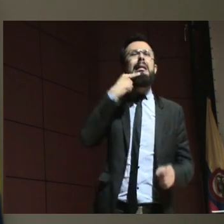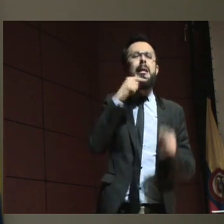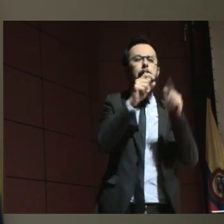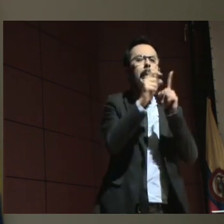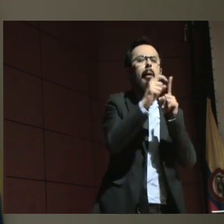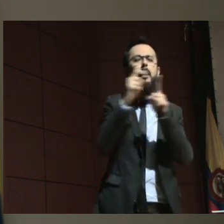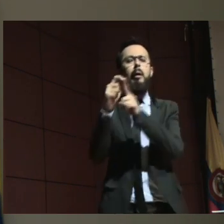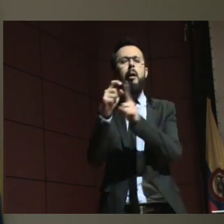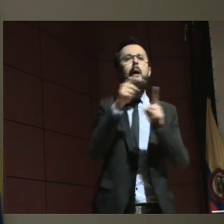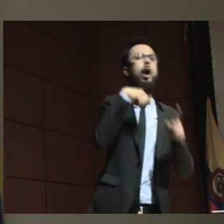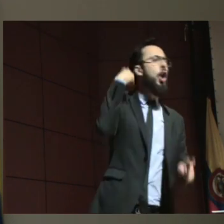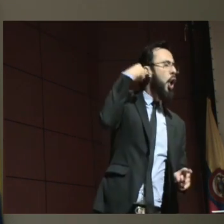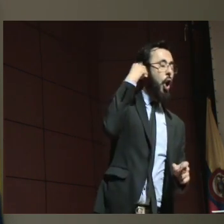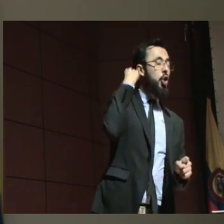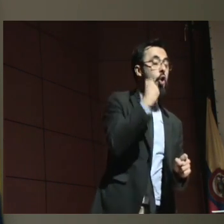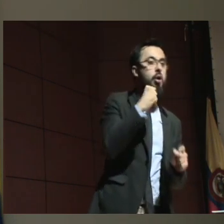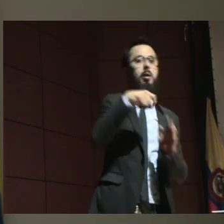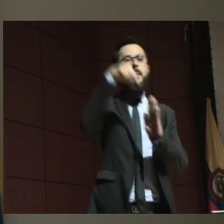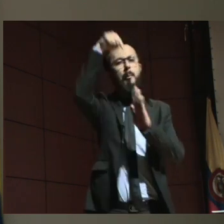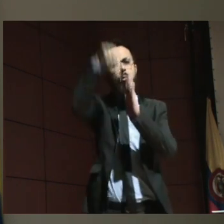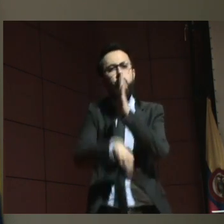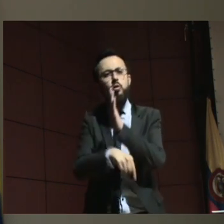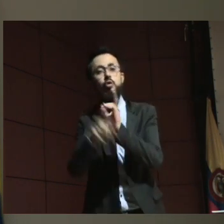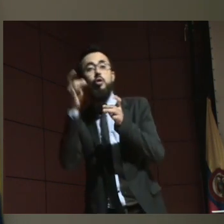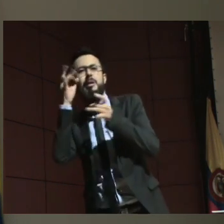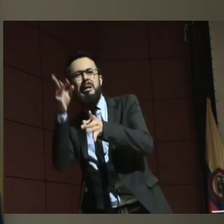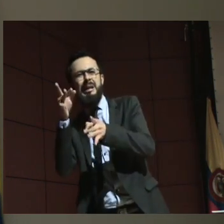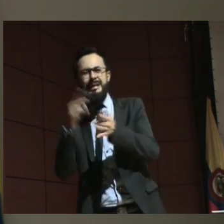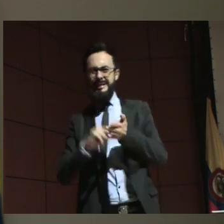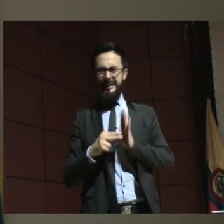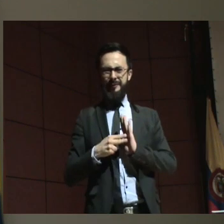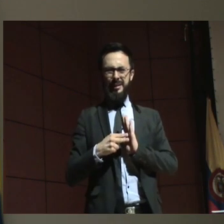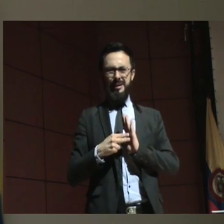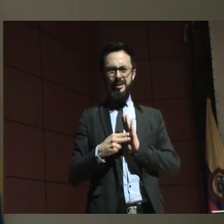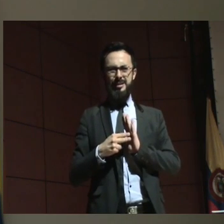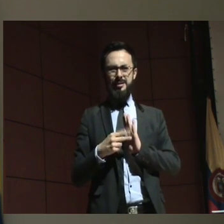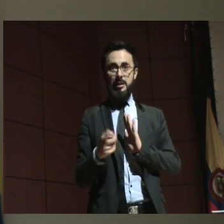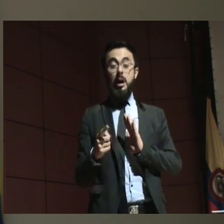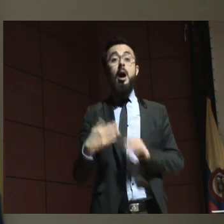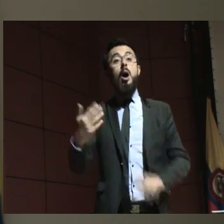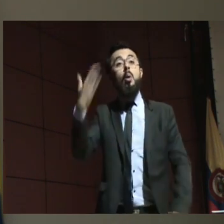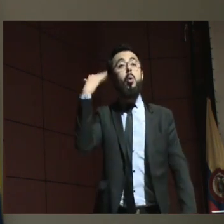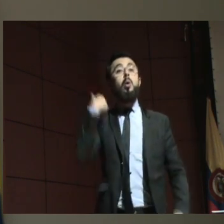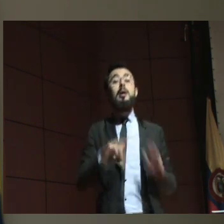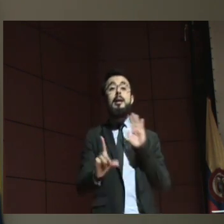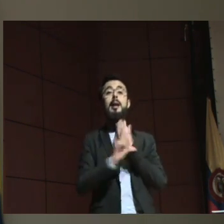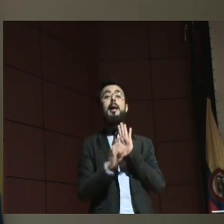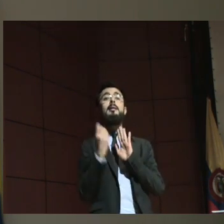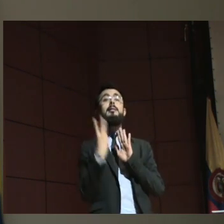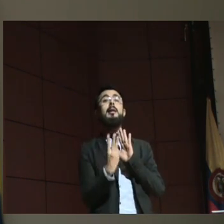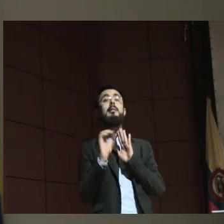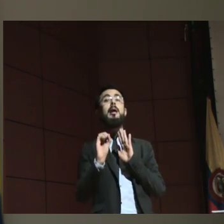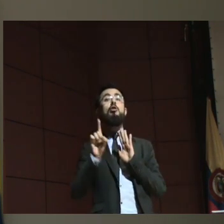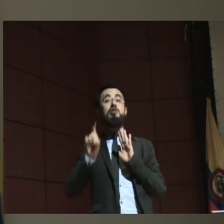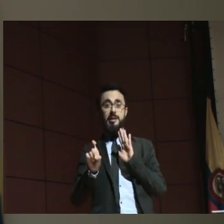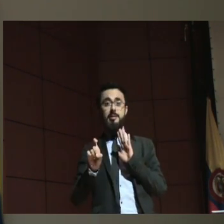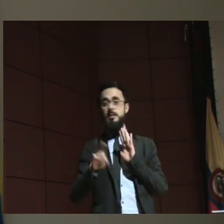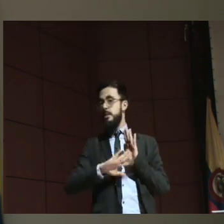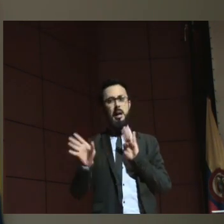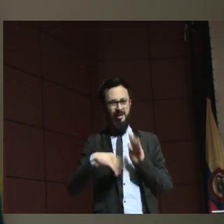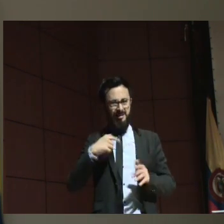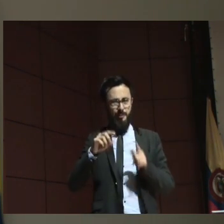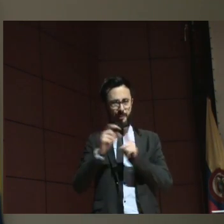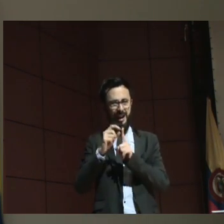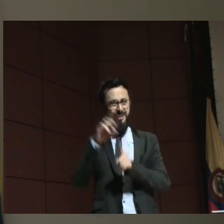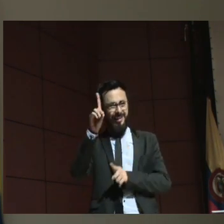severa. Porque lo cierto es que la palabra demencia fue derogada del ordenamiento jurídico colombiano por la ley 1306. ¿De qué habla cuando se refiere a